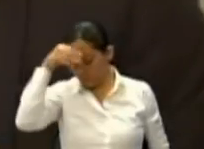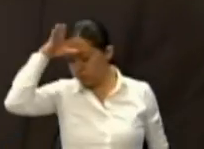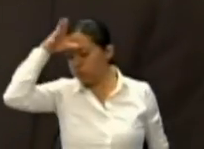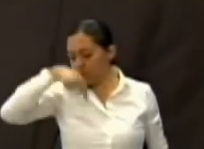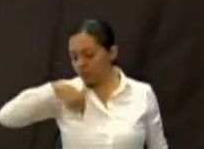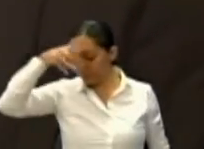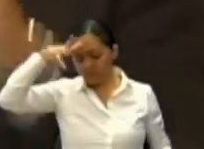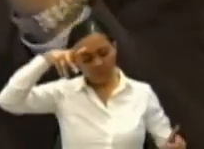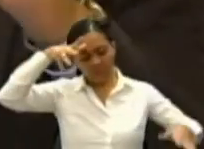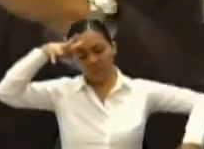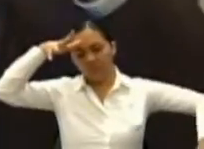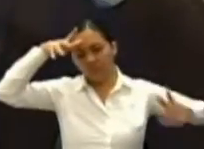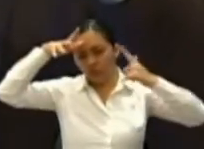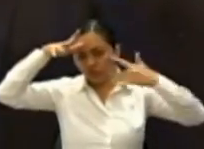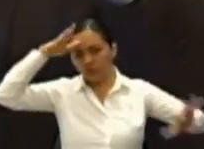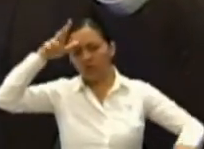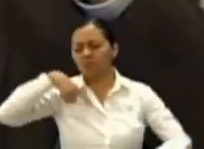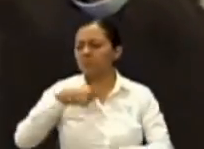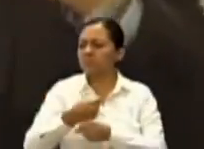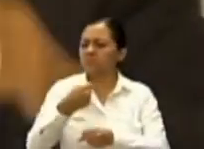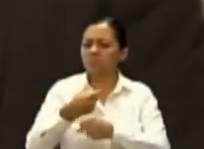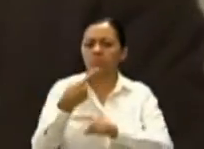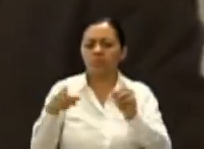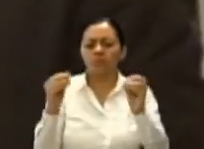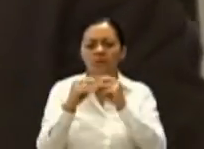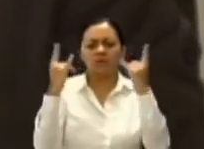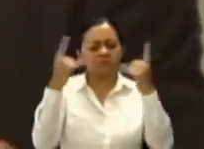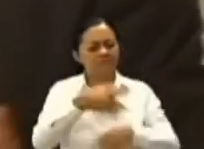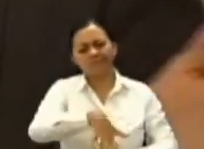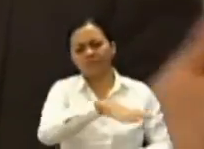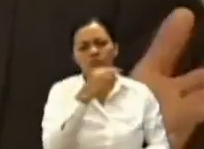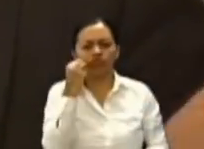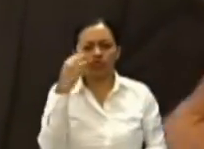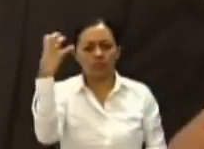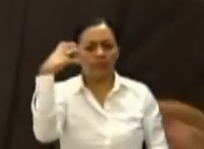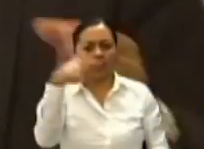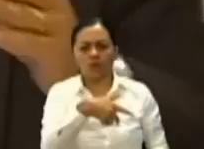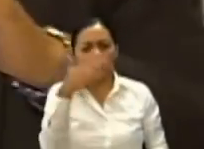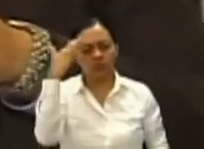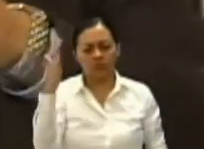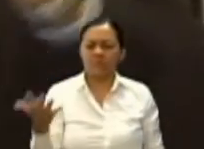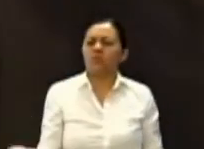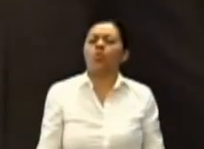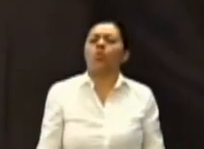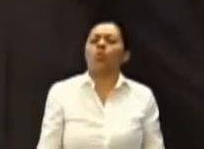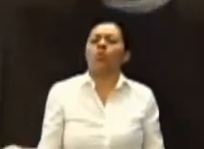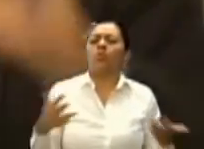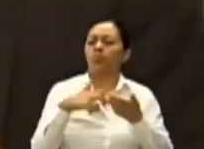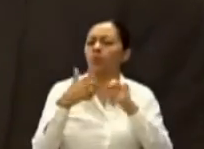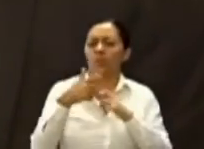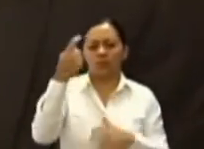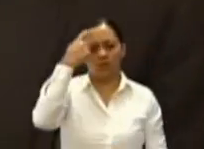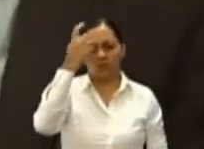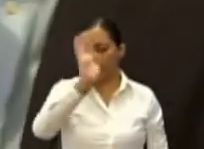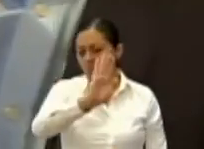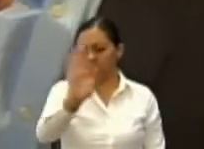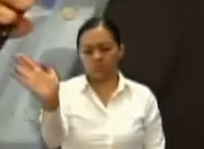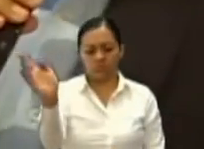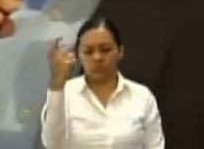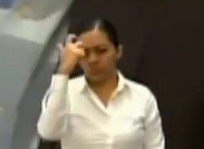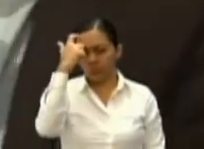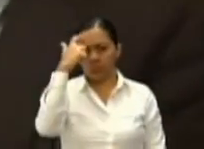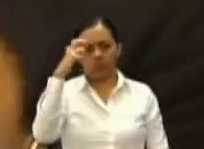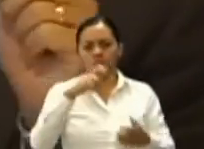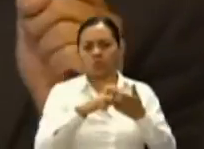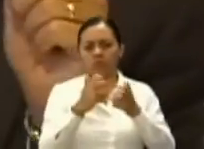por trabajadores que ellos tienen mucha riqueza y el resto por tonto y vago no tiene nada ya un problema mental que mantiene nuestras élites